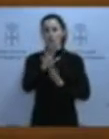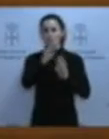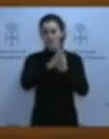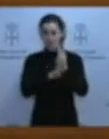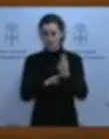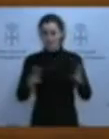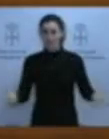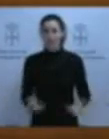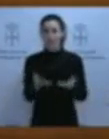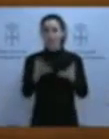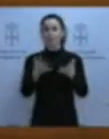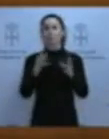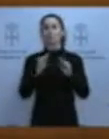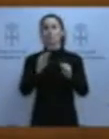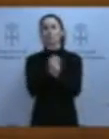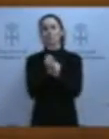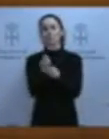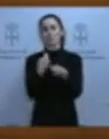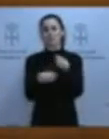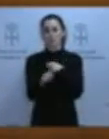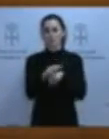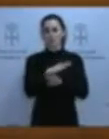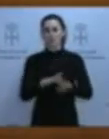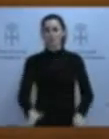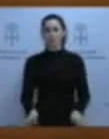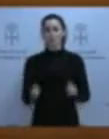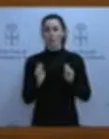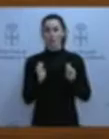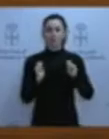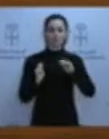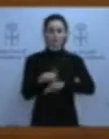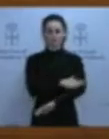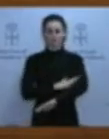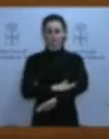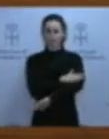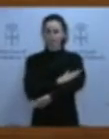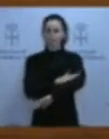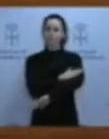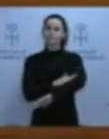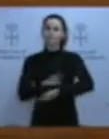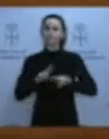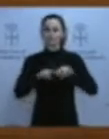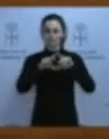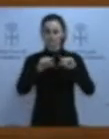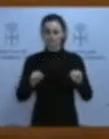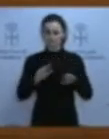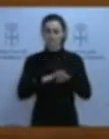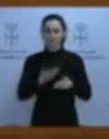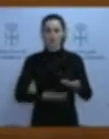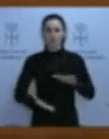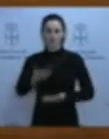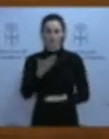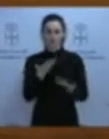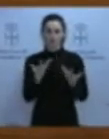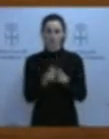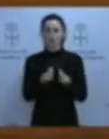de la actividad comercial, encomendando a las administraciones a la Administración del Principado de Asturias, en colaboración